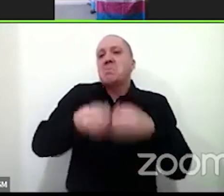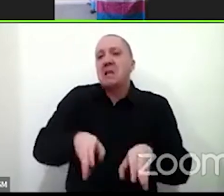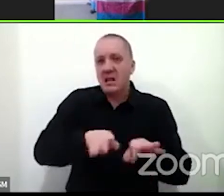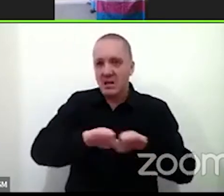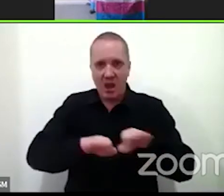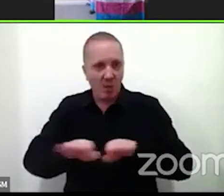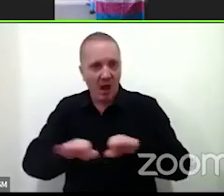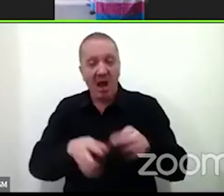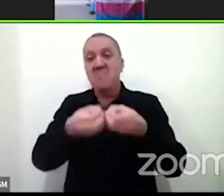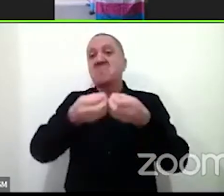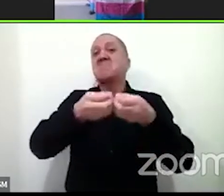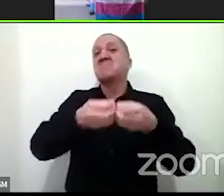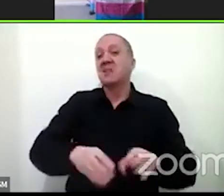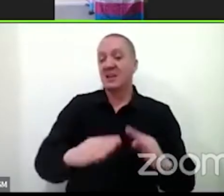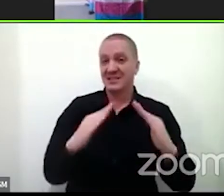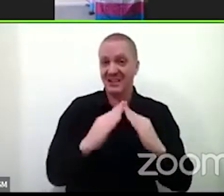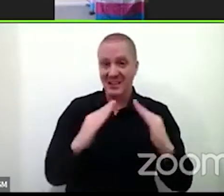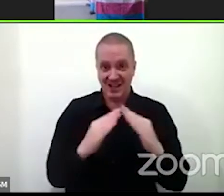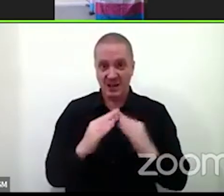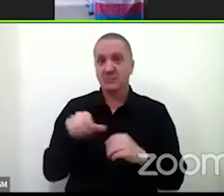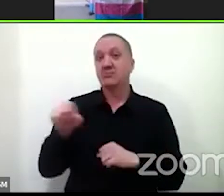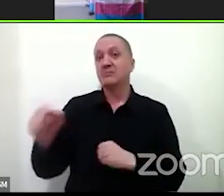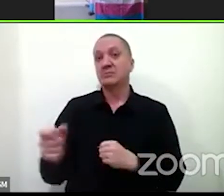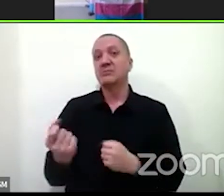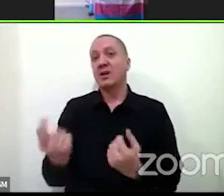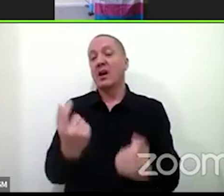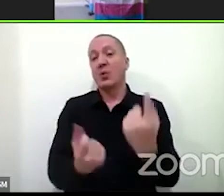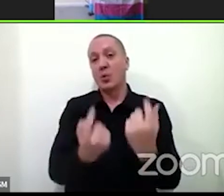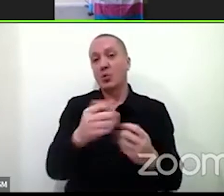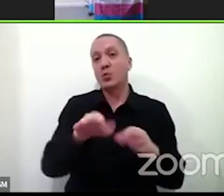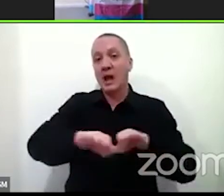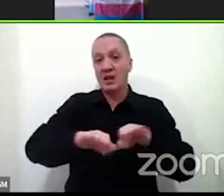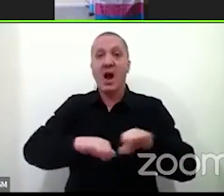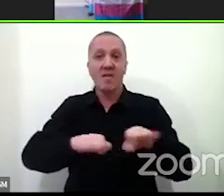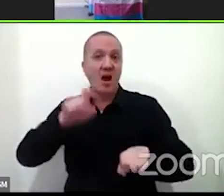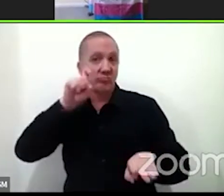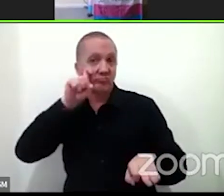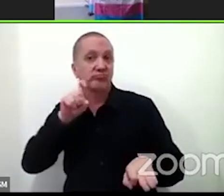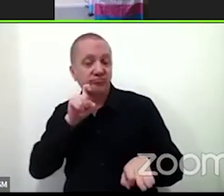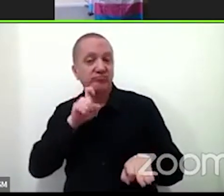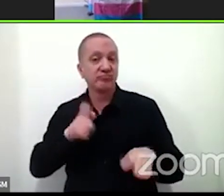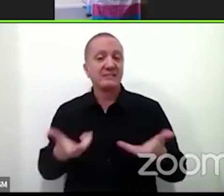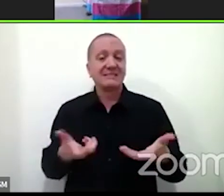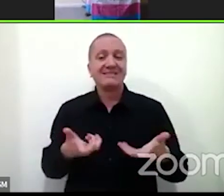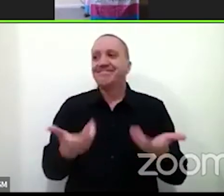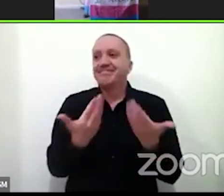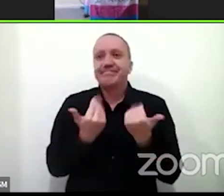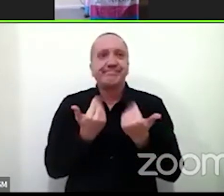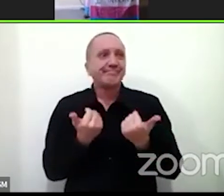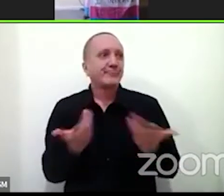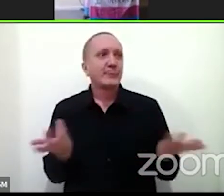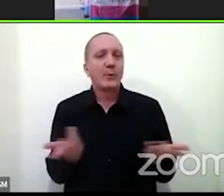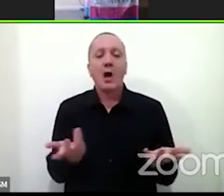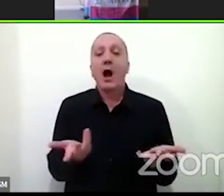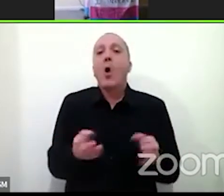vivienda, incluyendo a las trabajadoras y trabajadores sexuales, quienes no hallaron la forma de